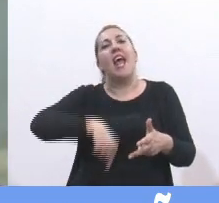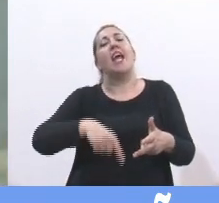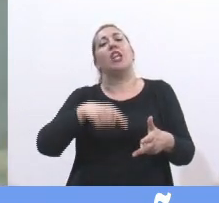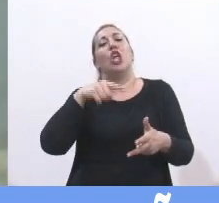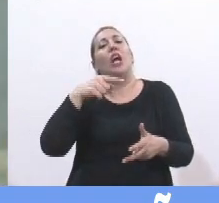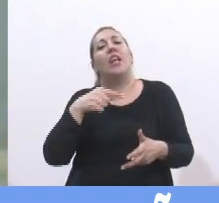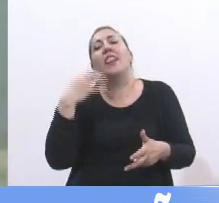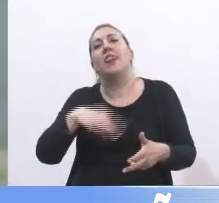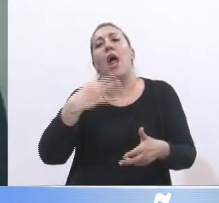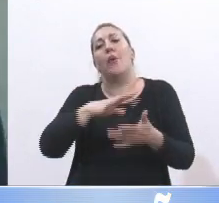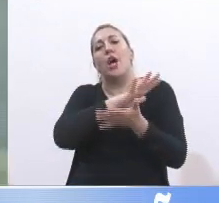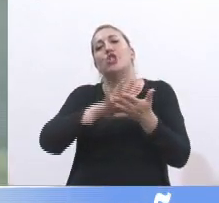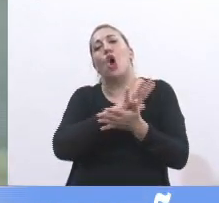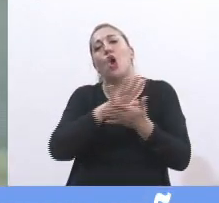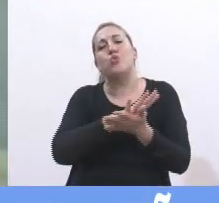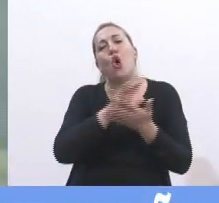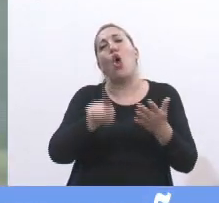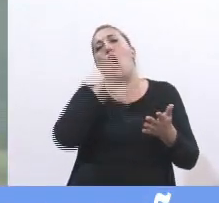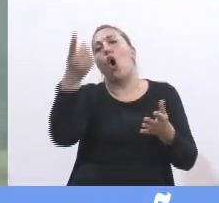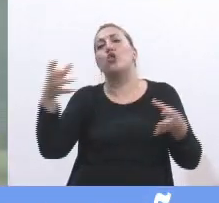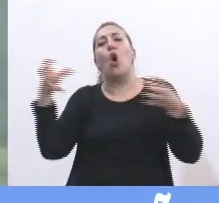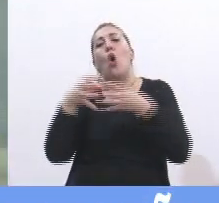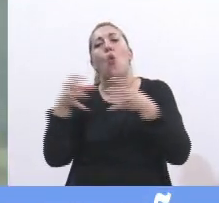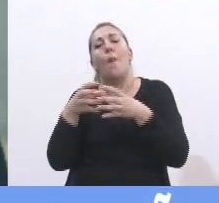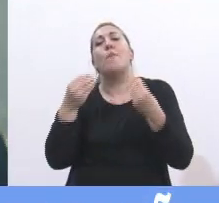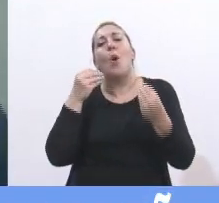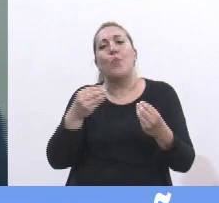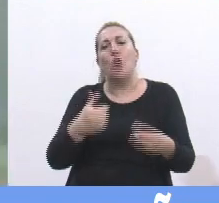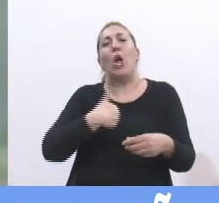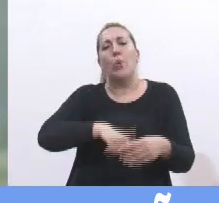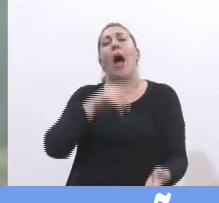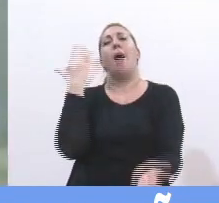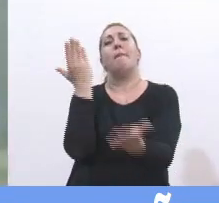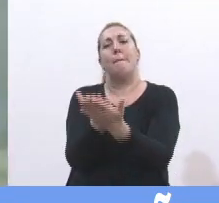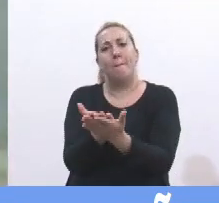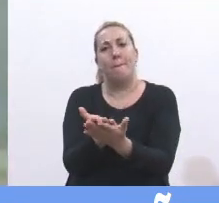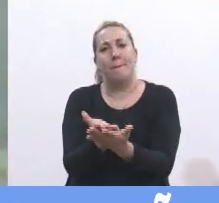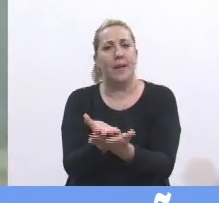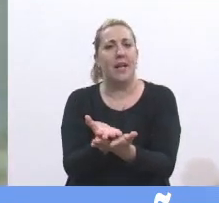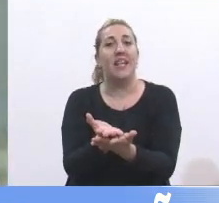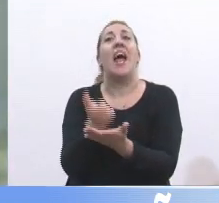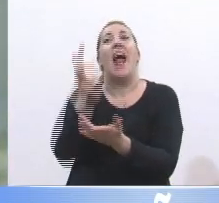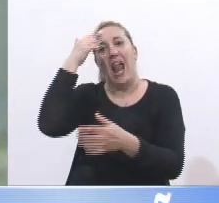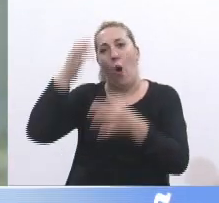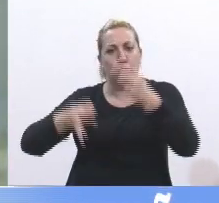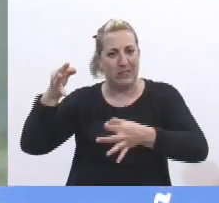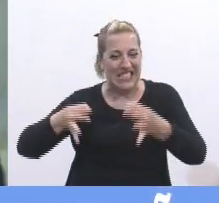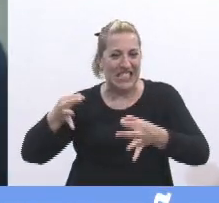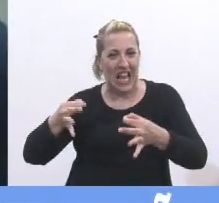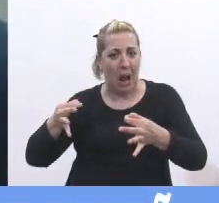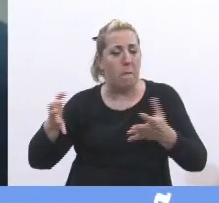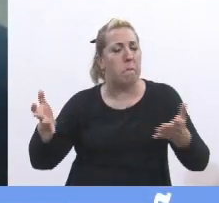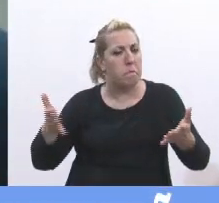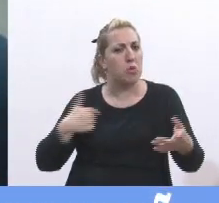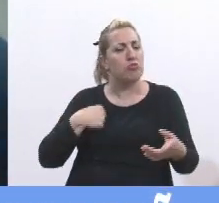tiene que resolverlo en otro órgano porque vamos a hacer un planteo en la justicia. Ahora